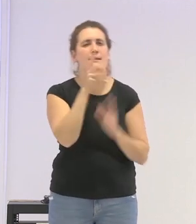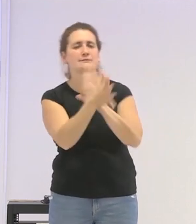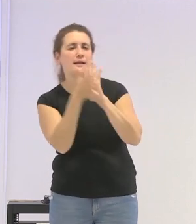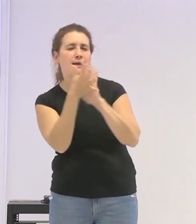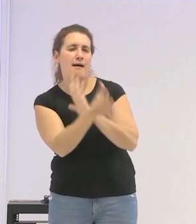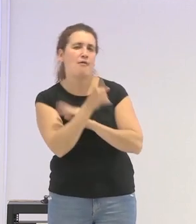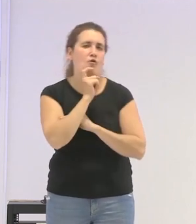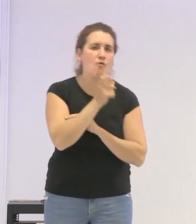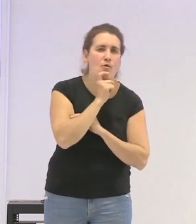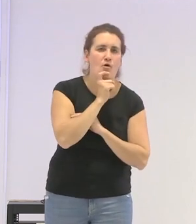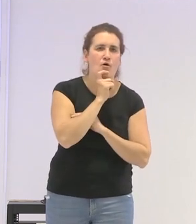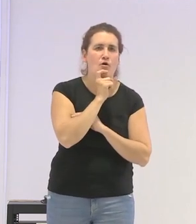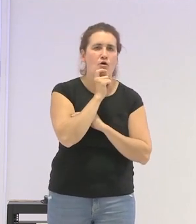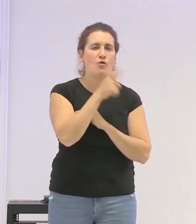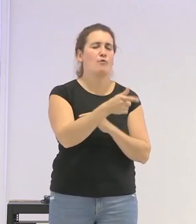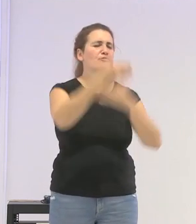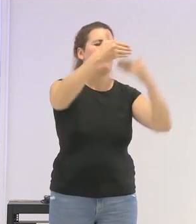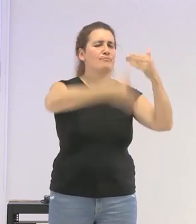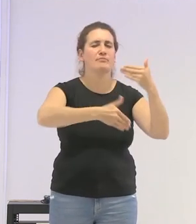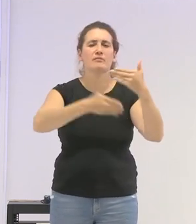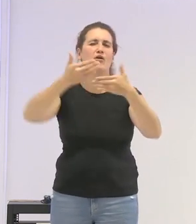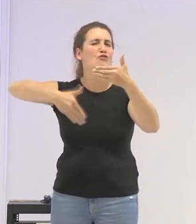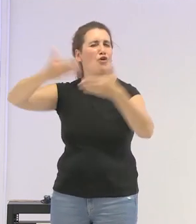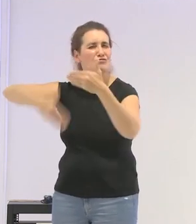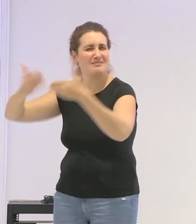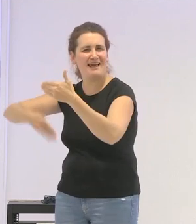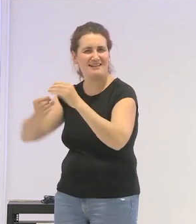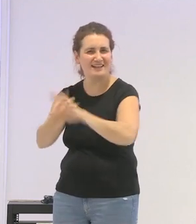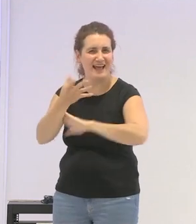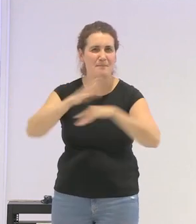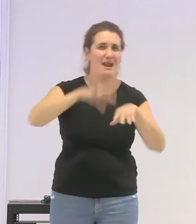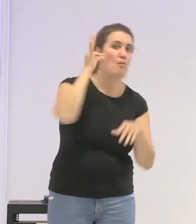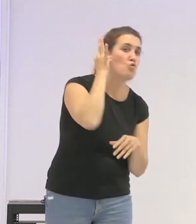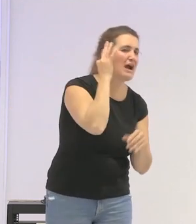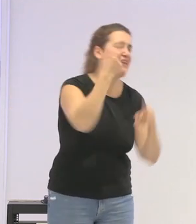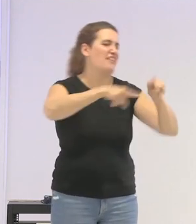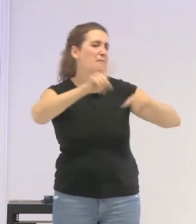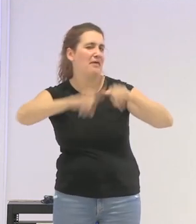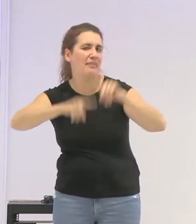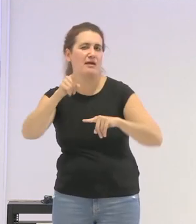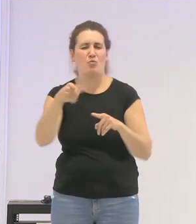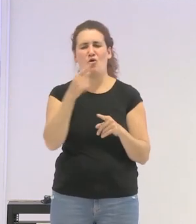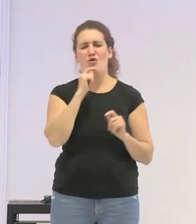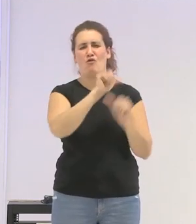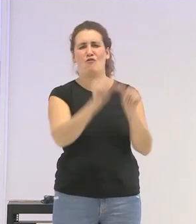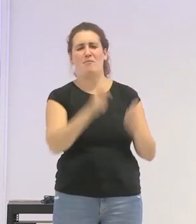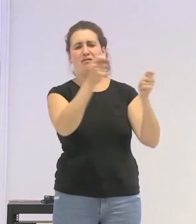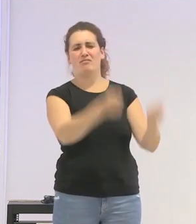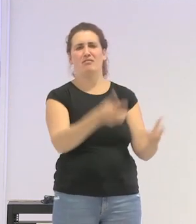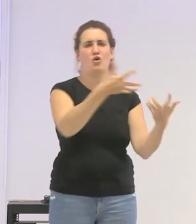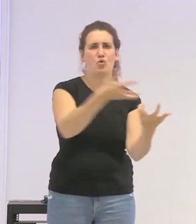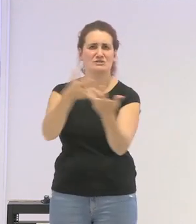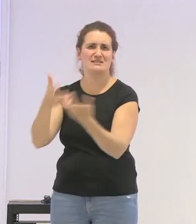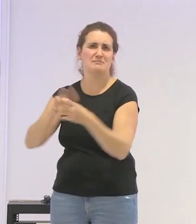como generar fronteras para lo que es una mujer sea una manera de establecer luchas que puedan